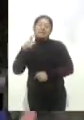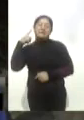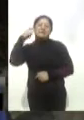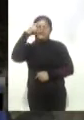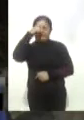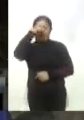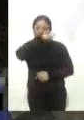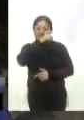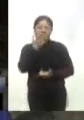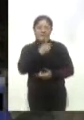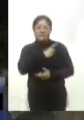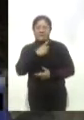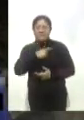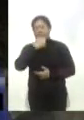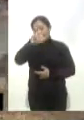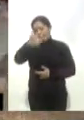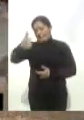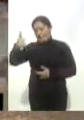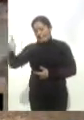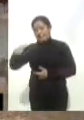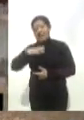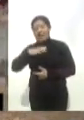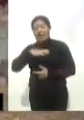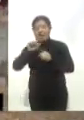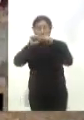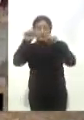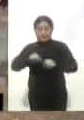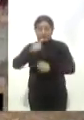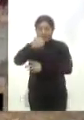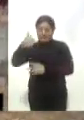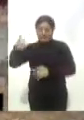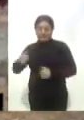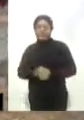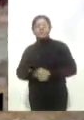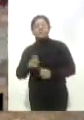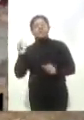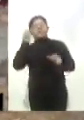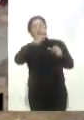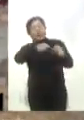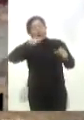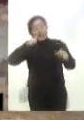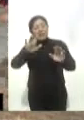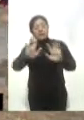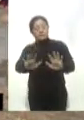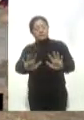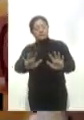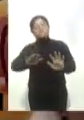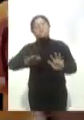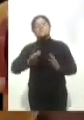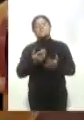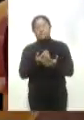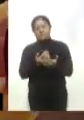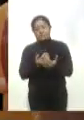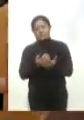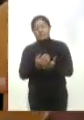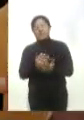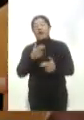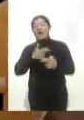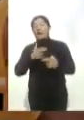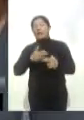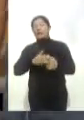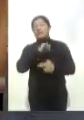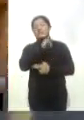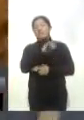hay que trabajarlas uno por uno y hacer un sistema. El tiro con arco guardará su regreso hasta que el Instituto del Deporte y la propia